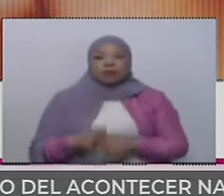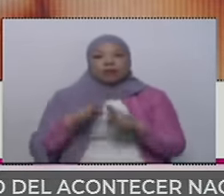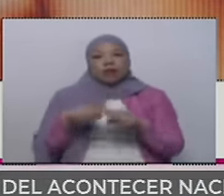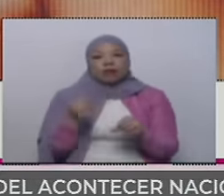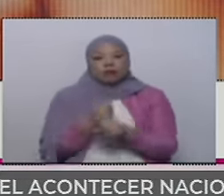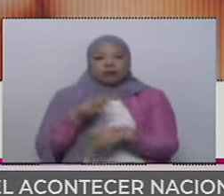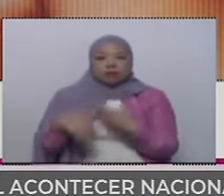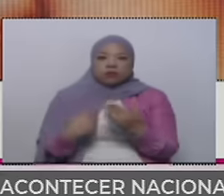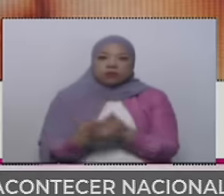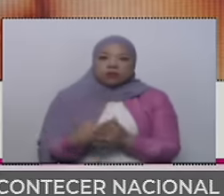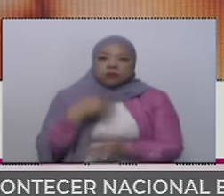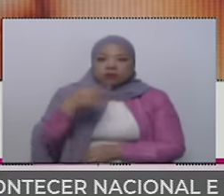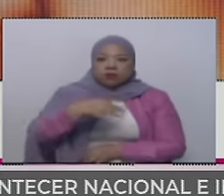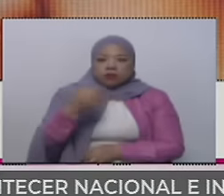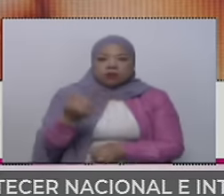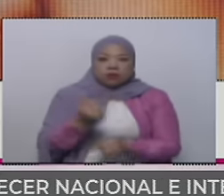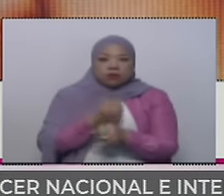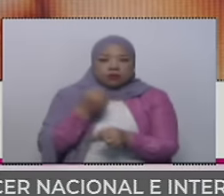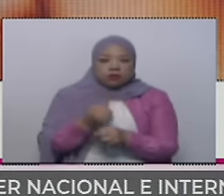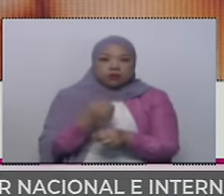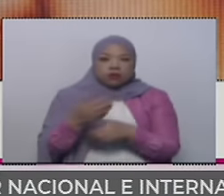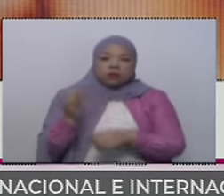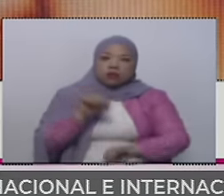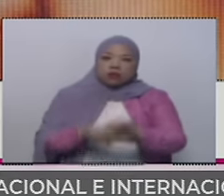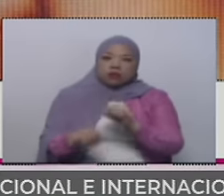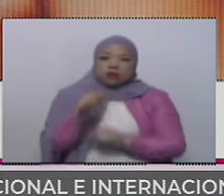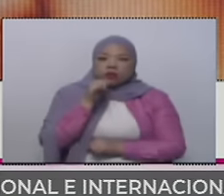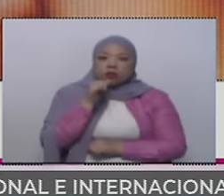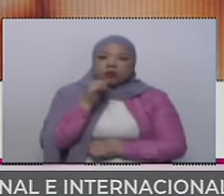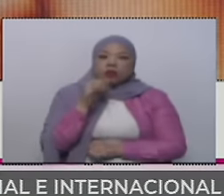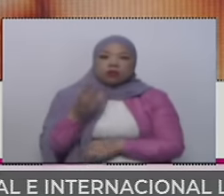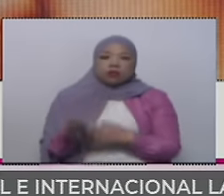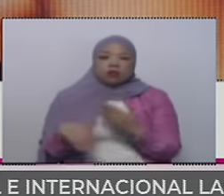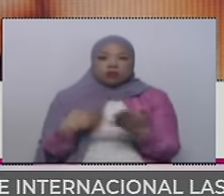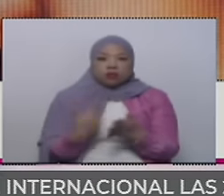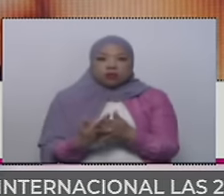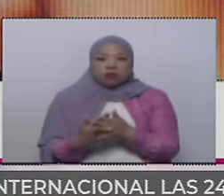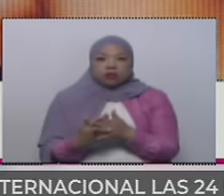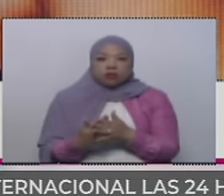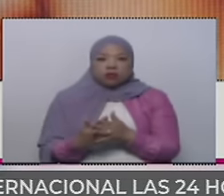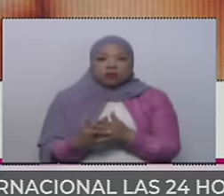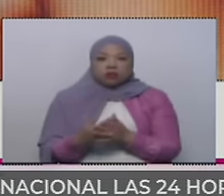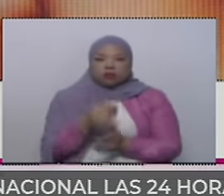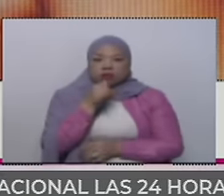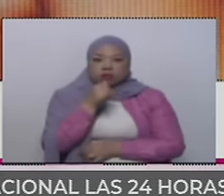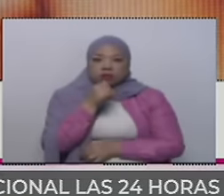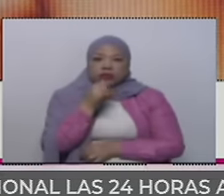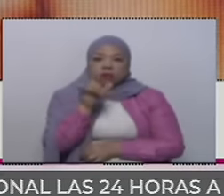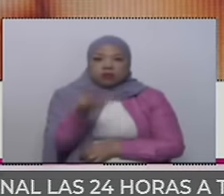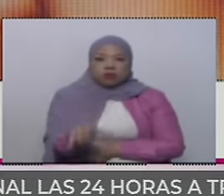de todas, para precisamente, porque fíjense, el capitalismo